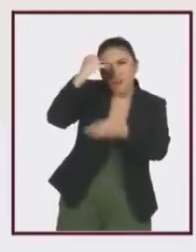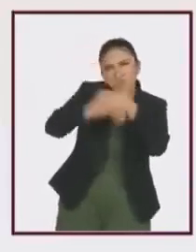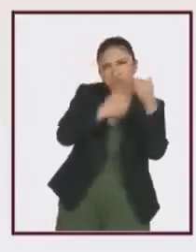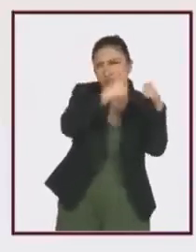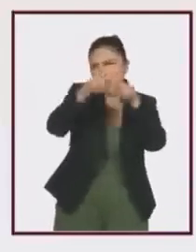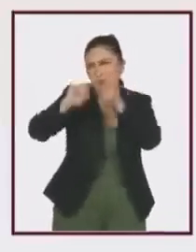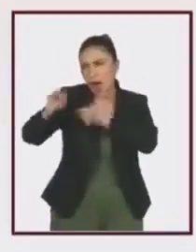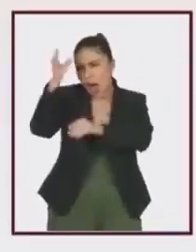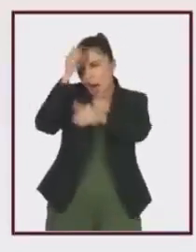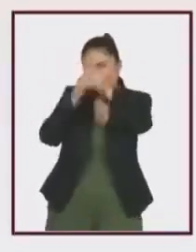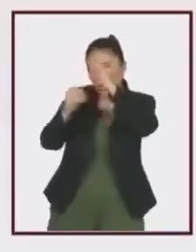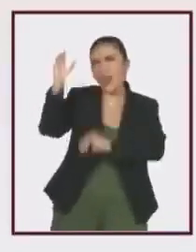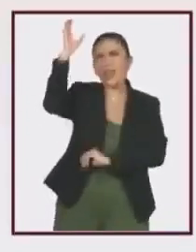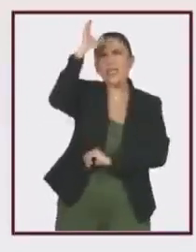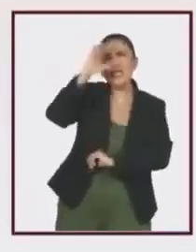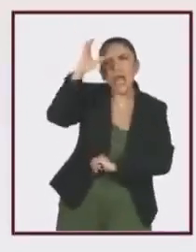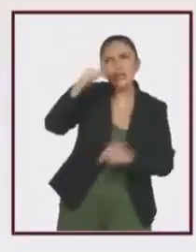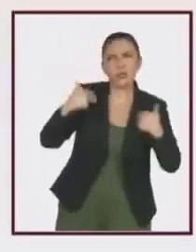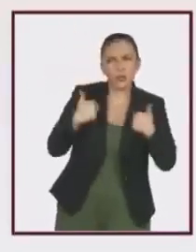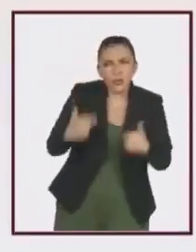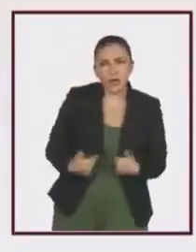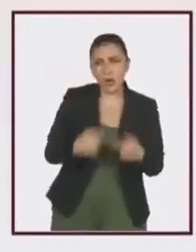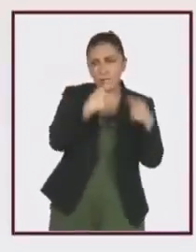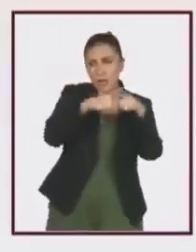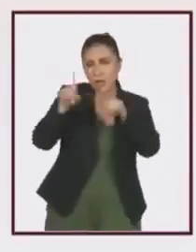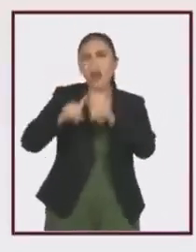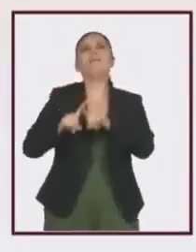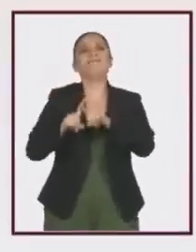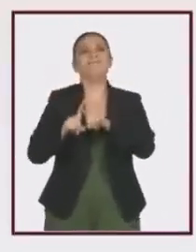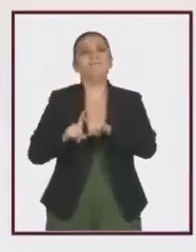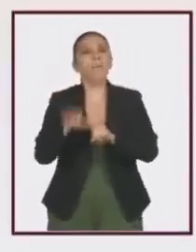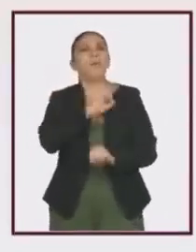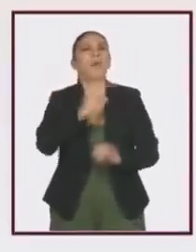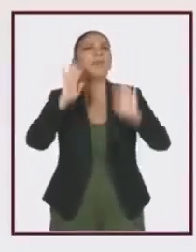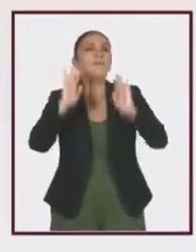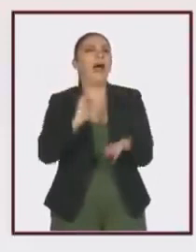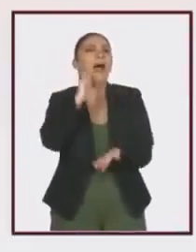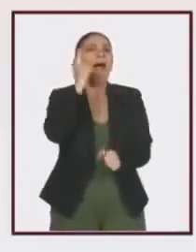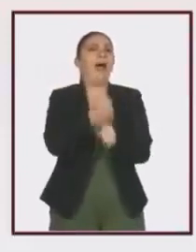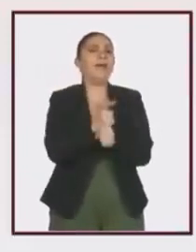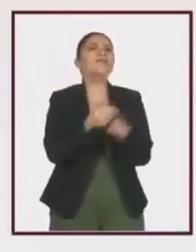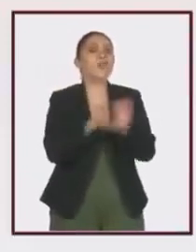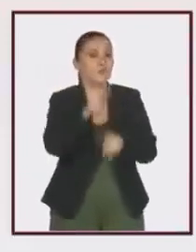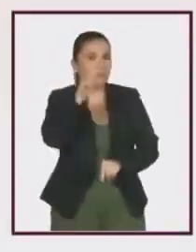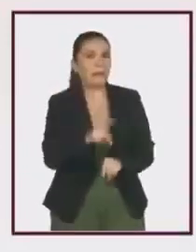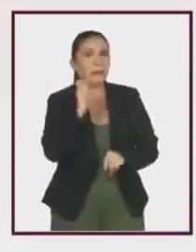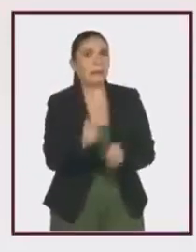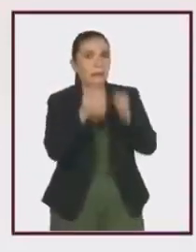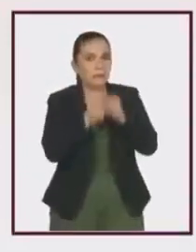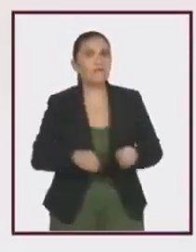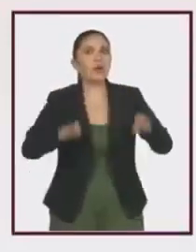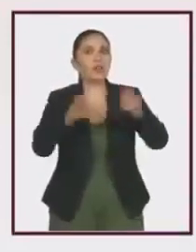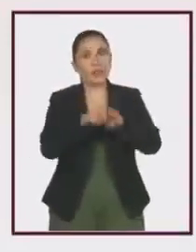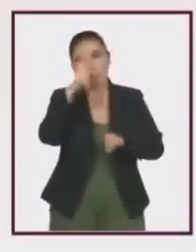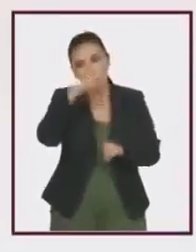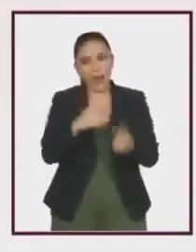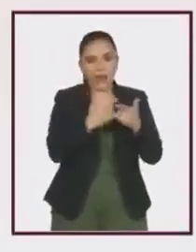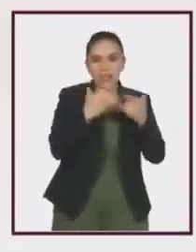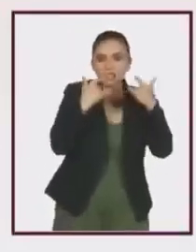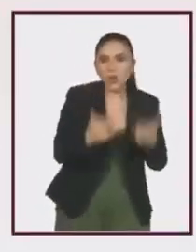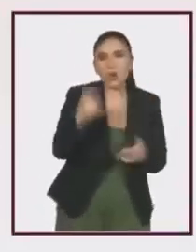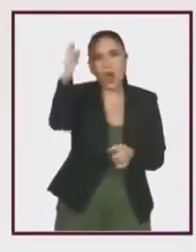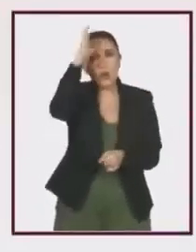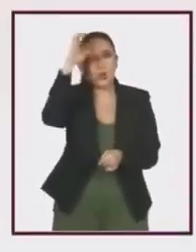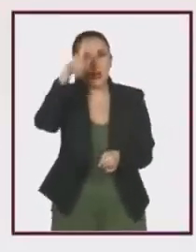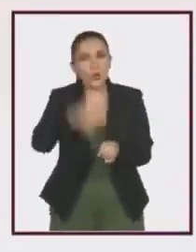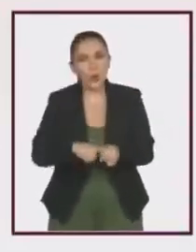las ciencias y las humanidades, y que puedan reconocer la importancia que tiene también la historia y la cultura dentro